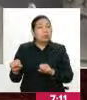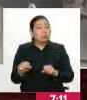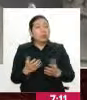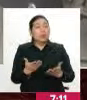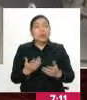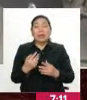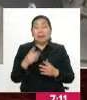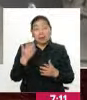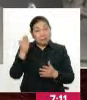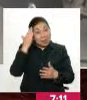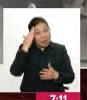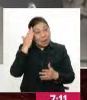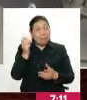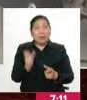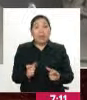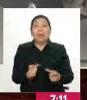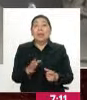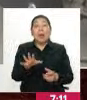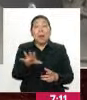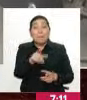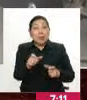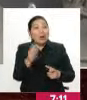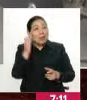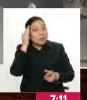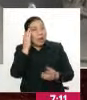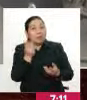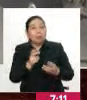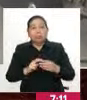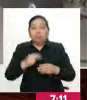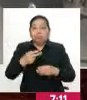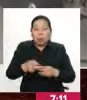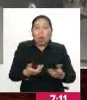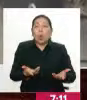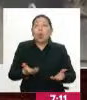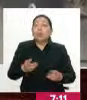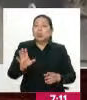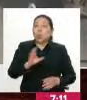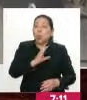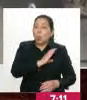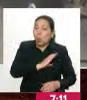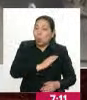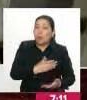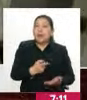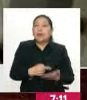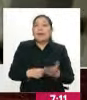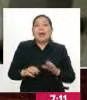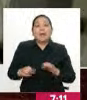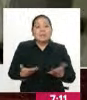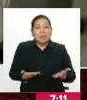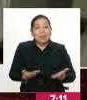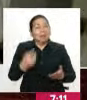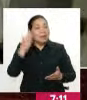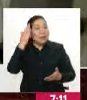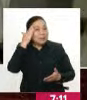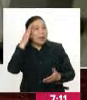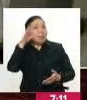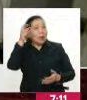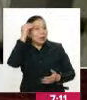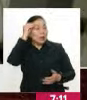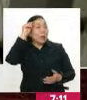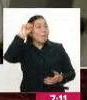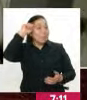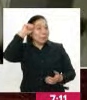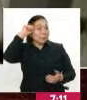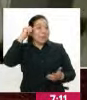hecho, quizás haya servido la experiencia del año pasado de saber cómo comportarse, qué es lo que se tiene que hacer si ocurriera un